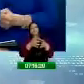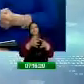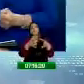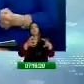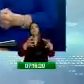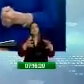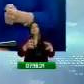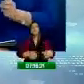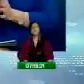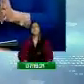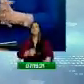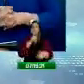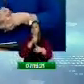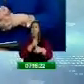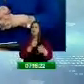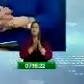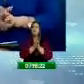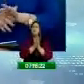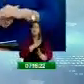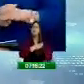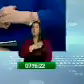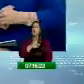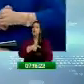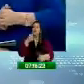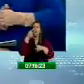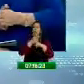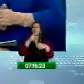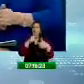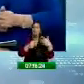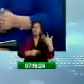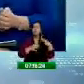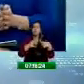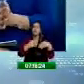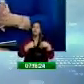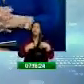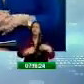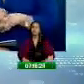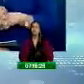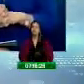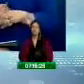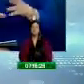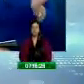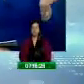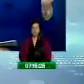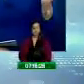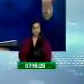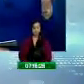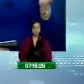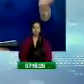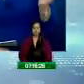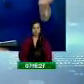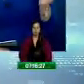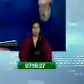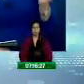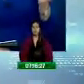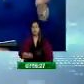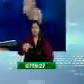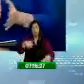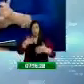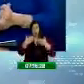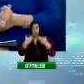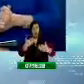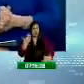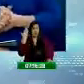la ciudadanía. Ministra, ya que hablamos de Guayas y en el caso específico de Guayaquil, la propia alcaldesa de